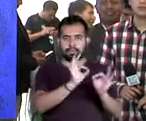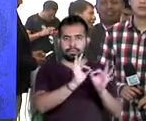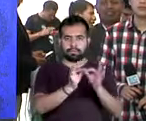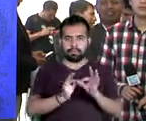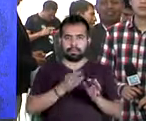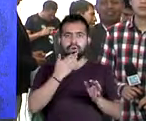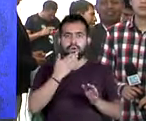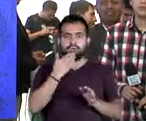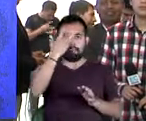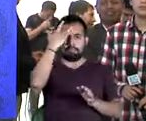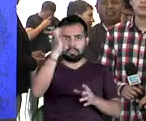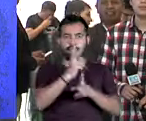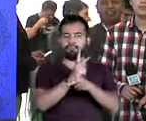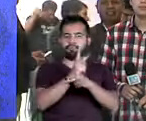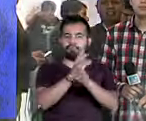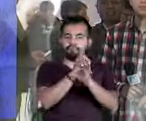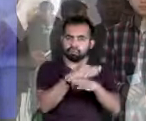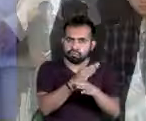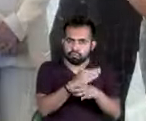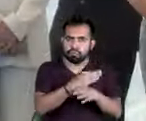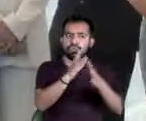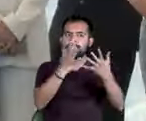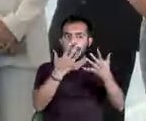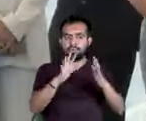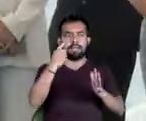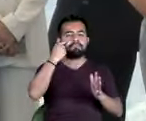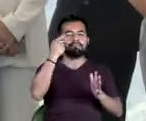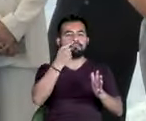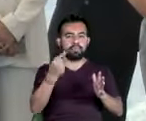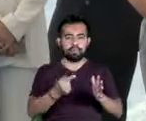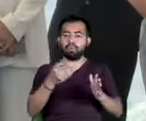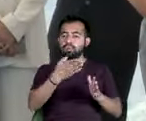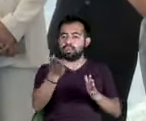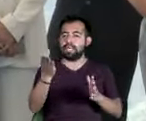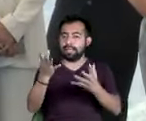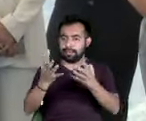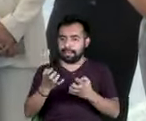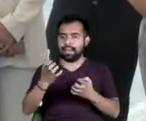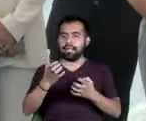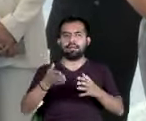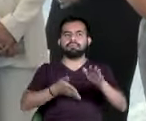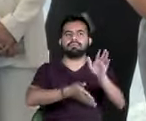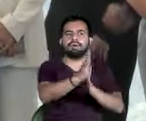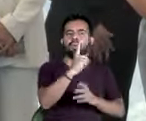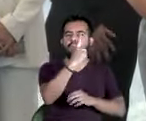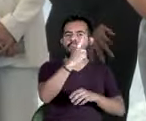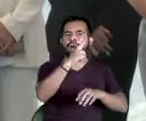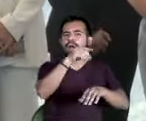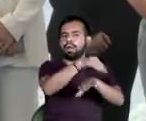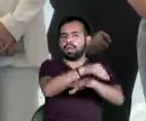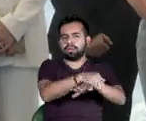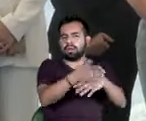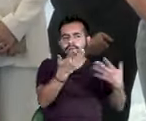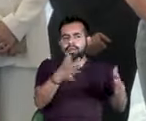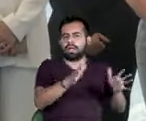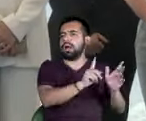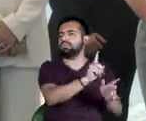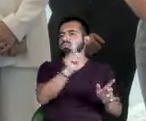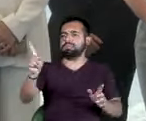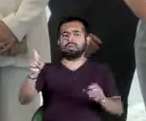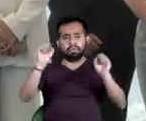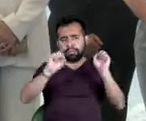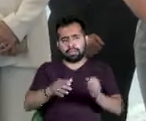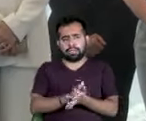hay un funcionamiento comercial, son pruebas de operación. Si usted quiere irse a la una de la tarde, puede irse a la una de la tarde, debe irse a la una de la tarde y puede entrar a una